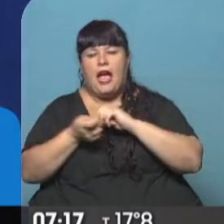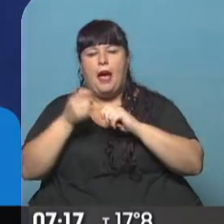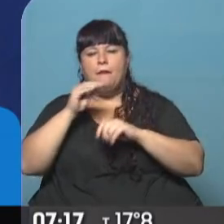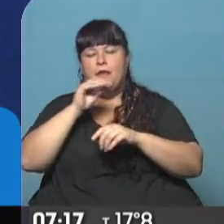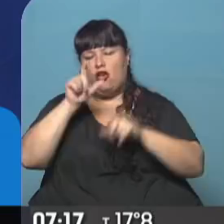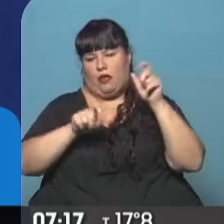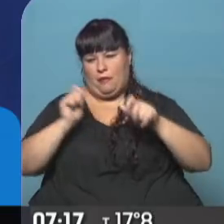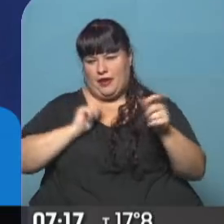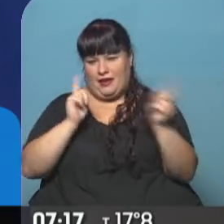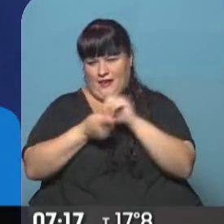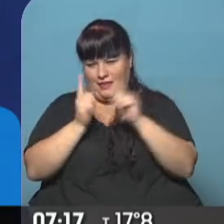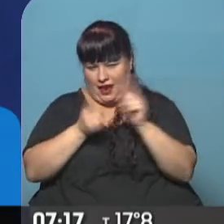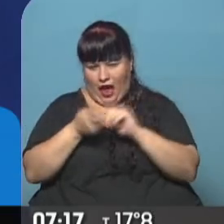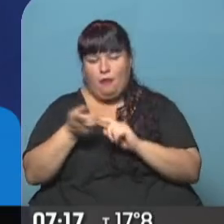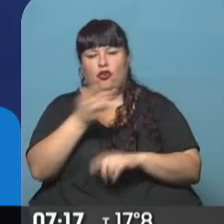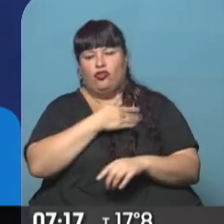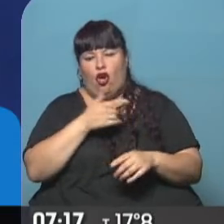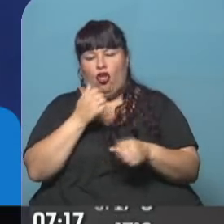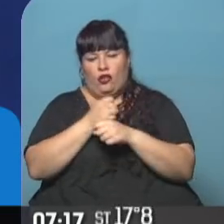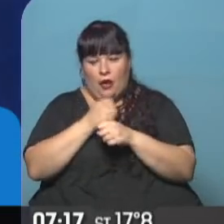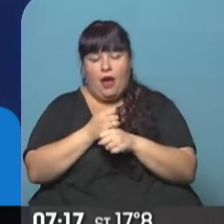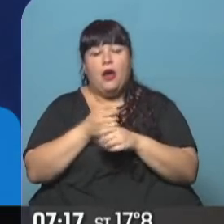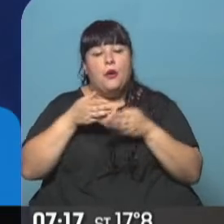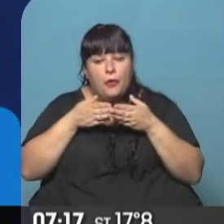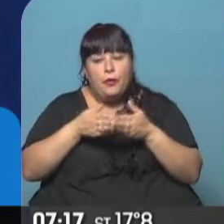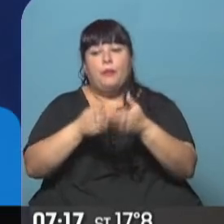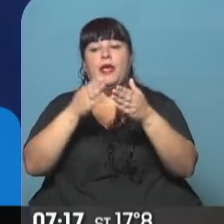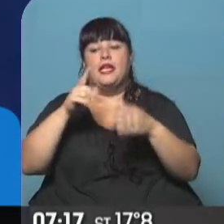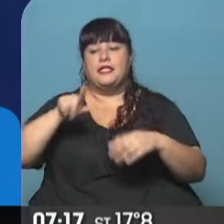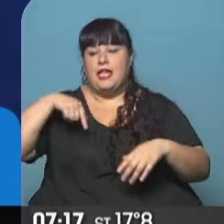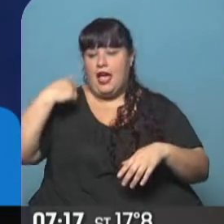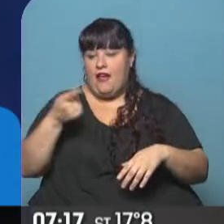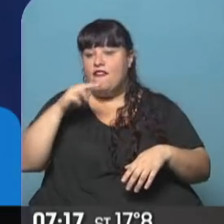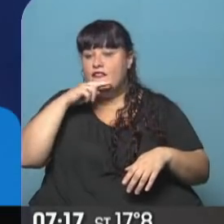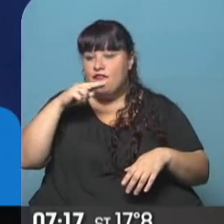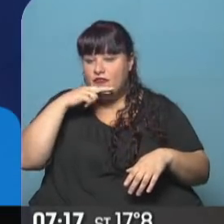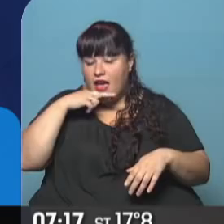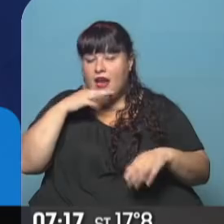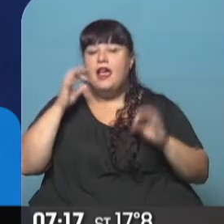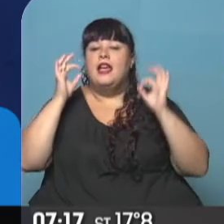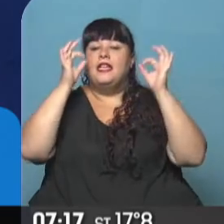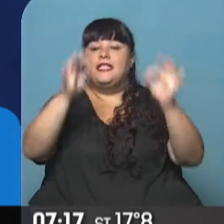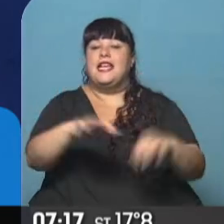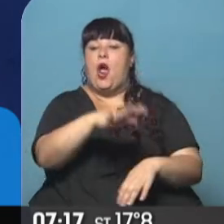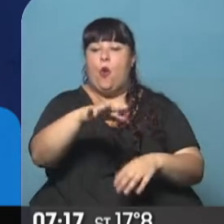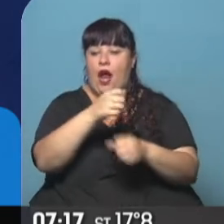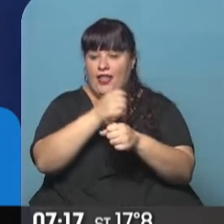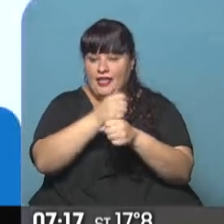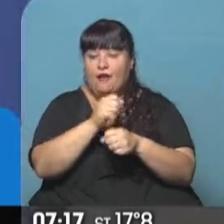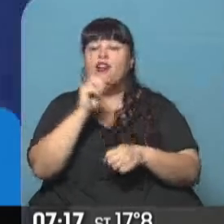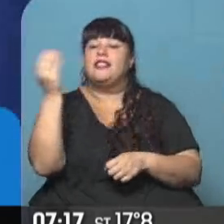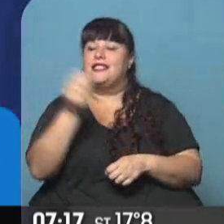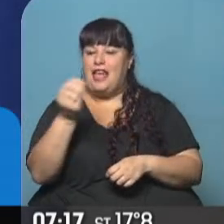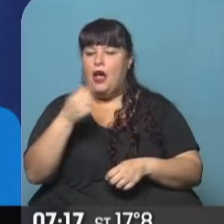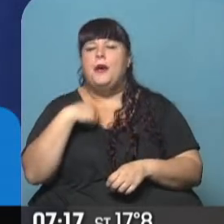personal particularmente y toda la logística, estaría zarpando el día viernes para llegar al área de operaciones el día sábado.